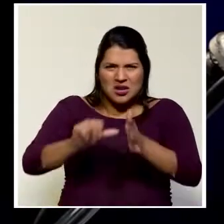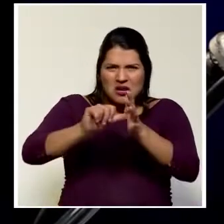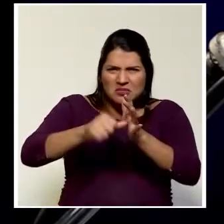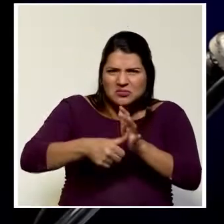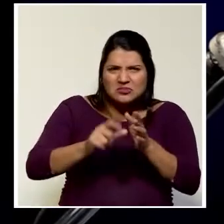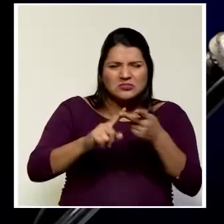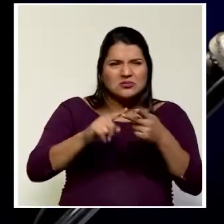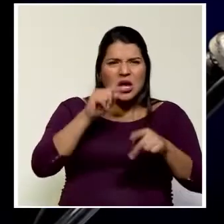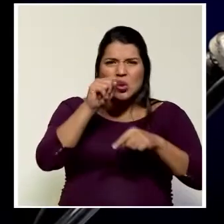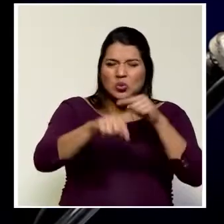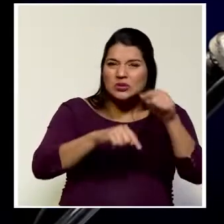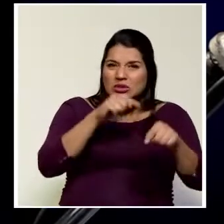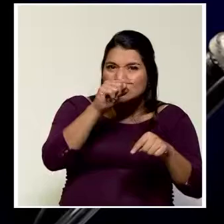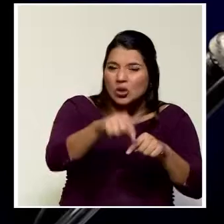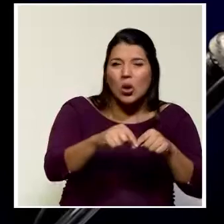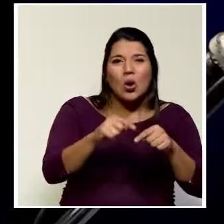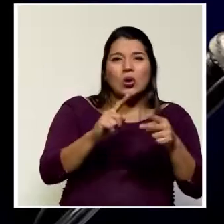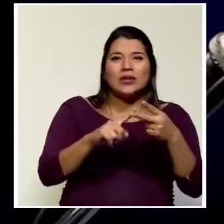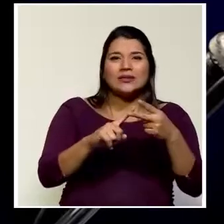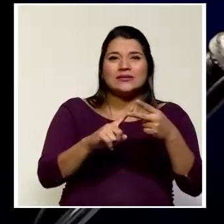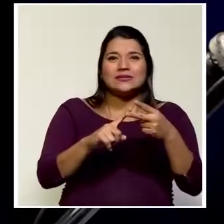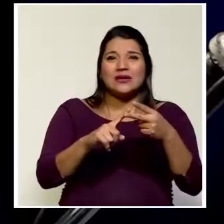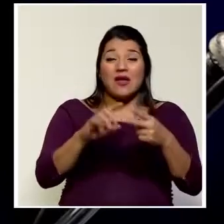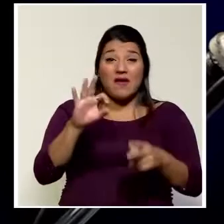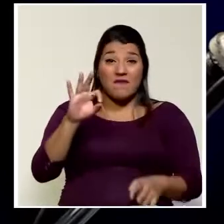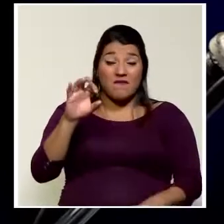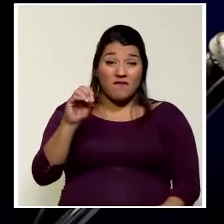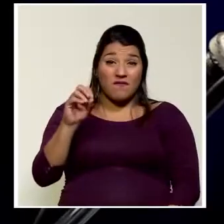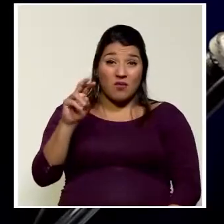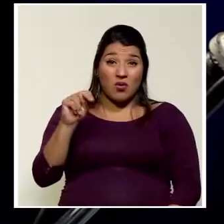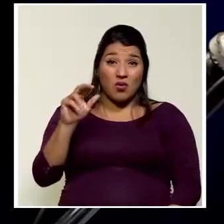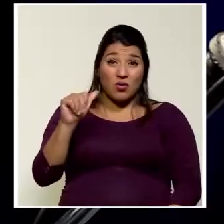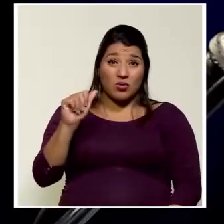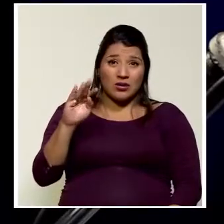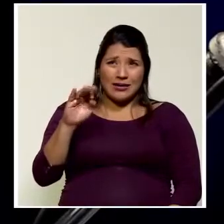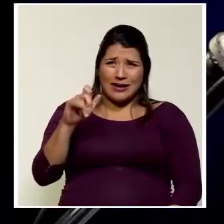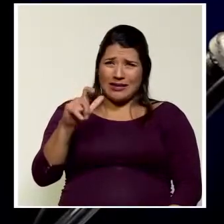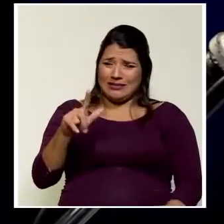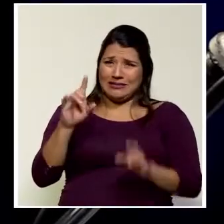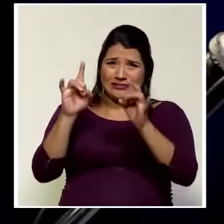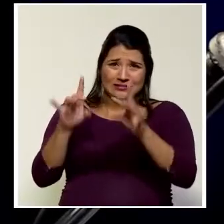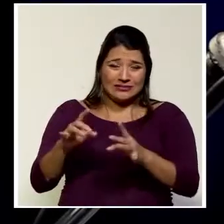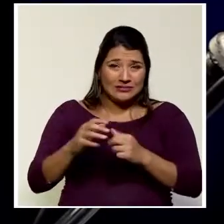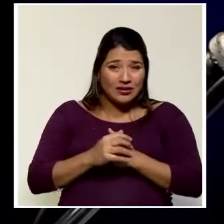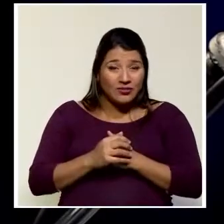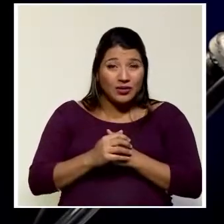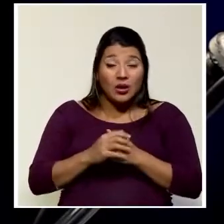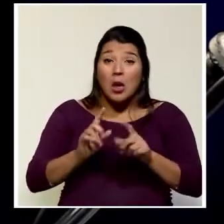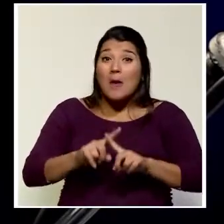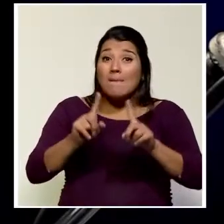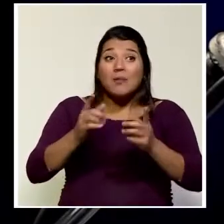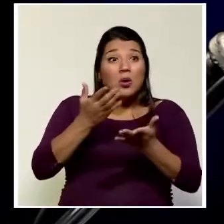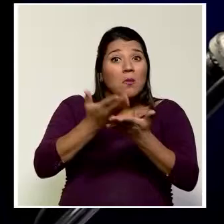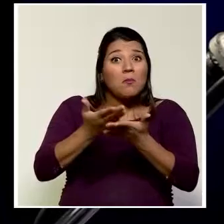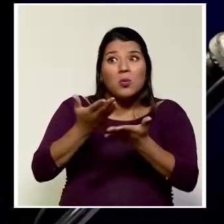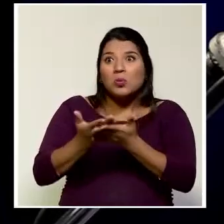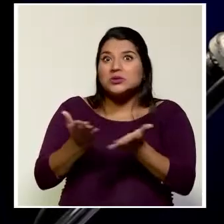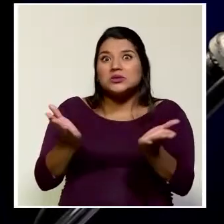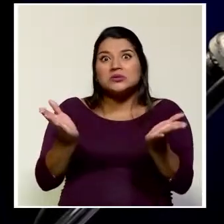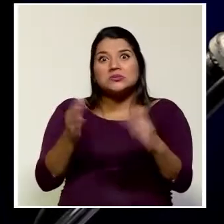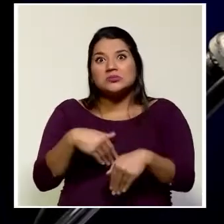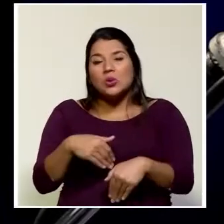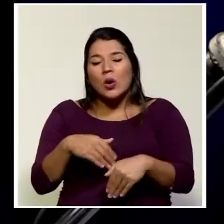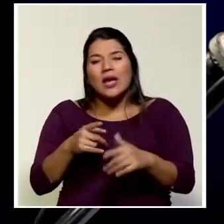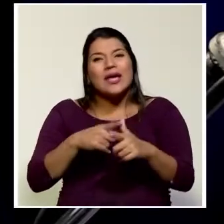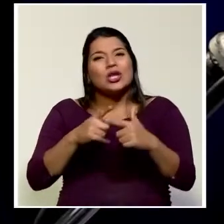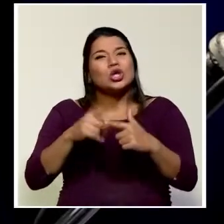las acusaciones, el de Fonatel es todo un fetiche, de verdad, pero las propuestas no estaban. Y yo creo